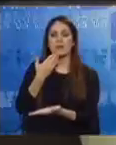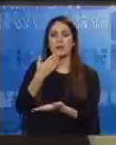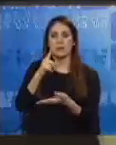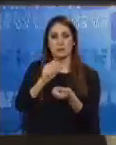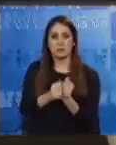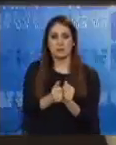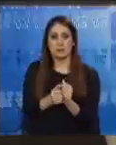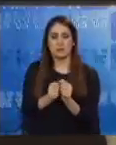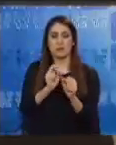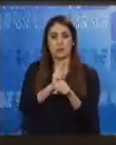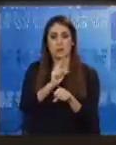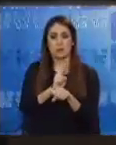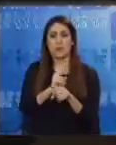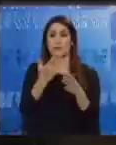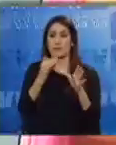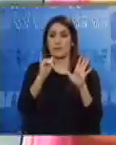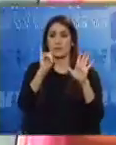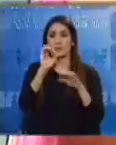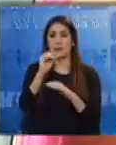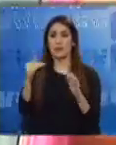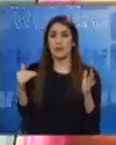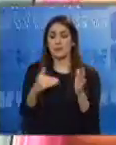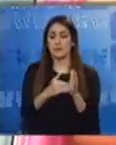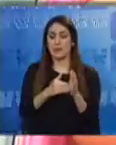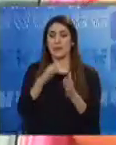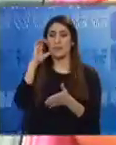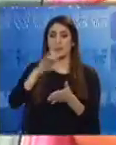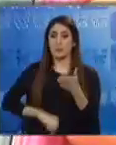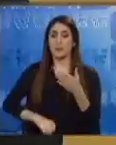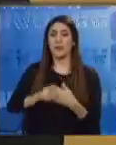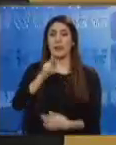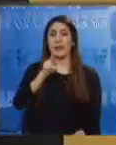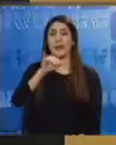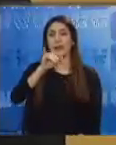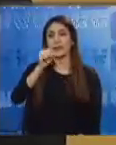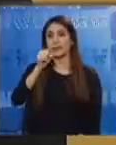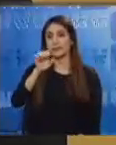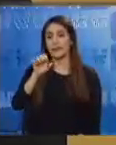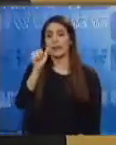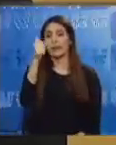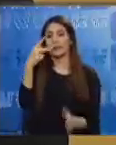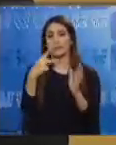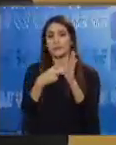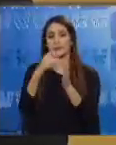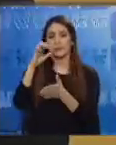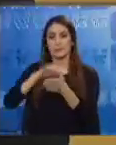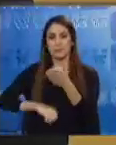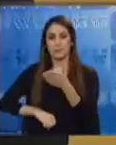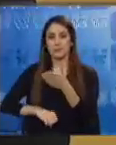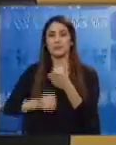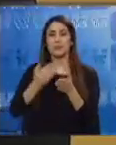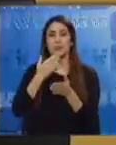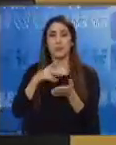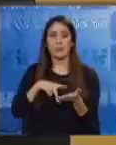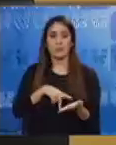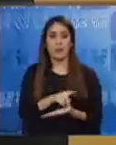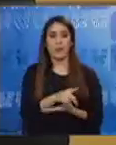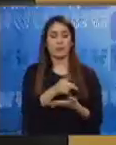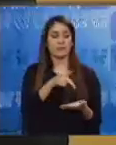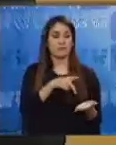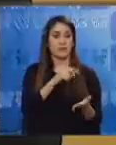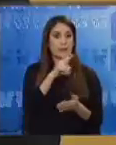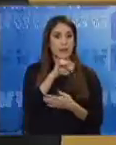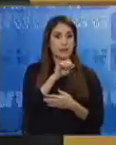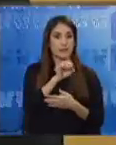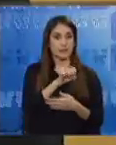año con más de 60.000 puntos de cobro. Un descuento en el RICE de 10 puntos, 5 puntos por pagar el RICE con dinero electrónico